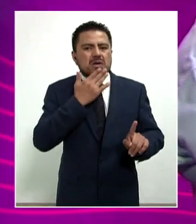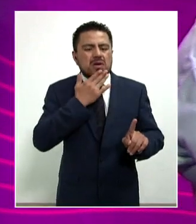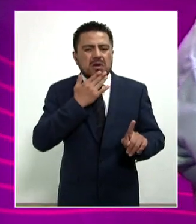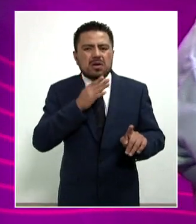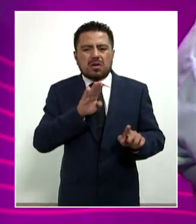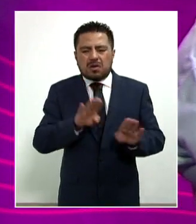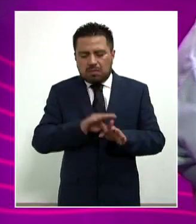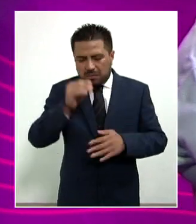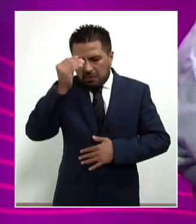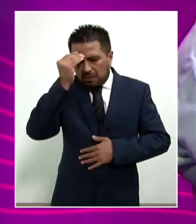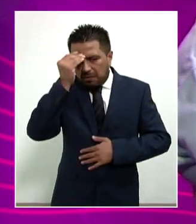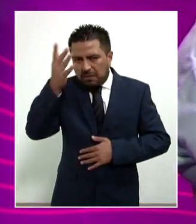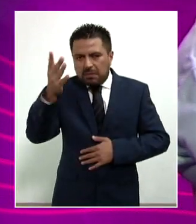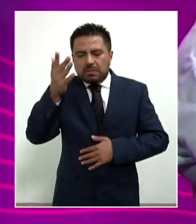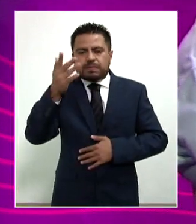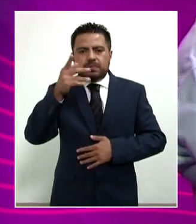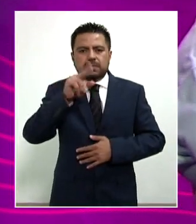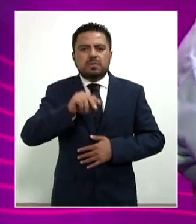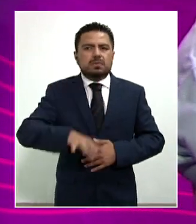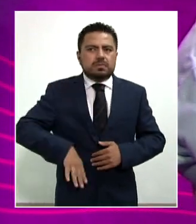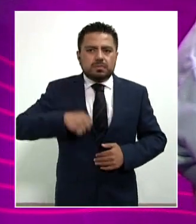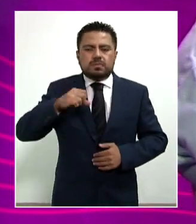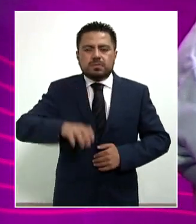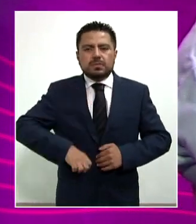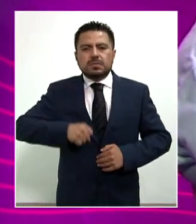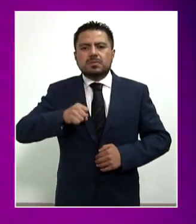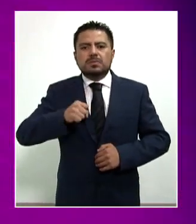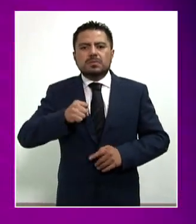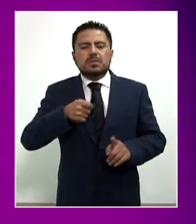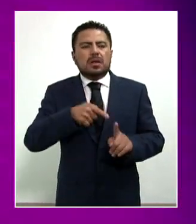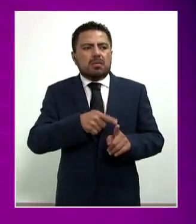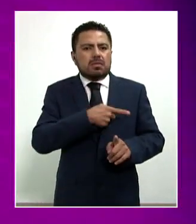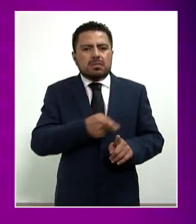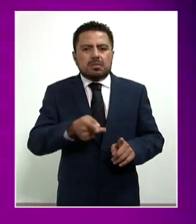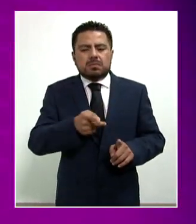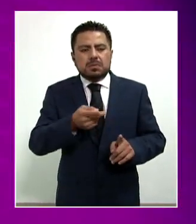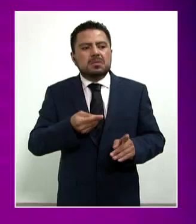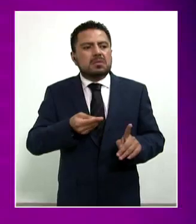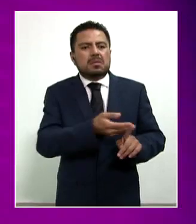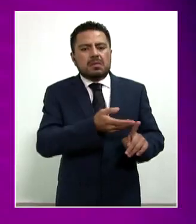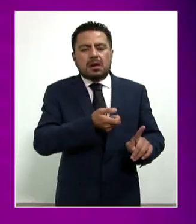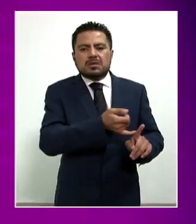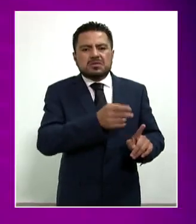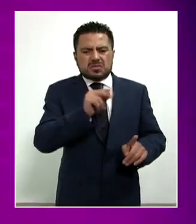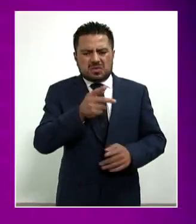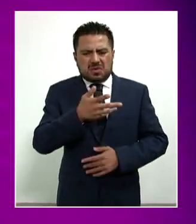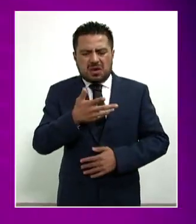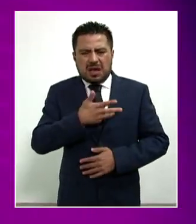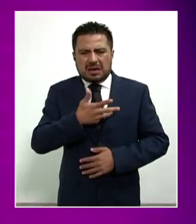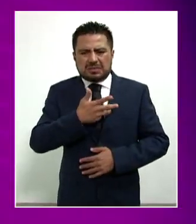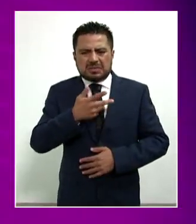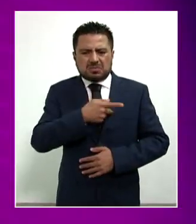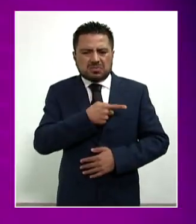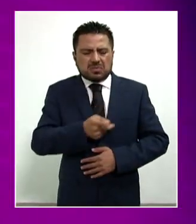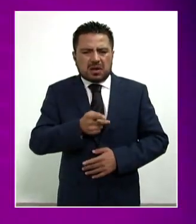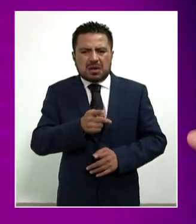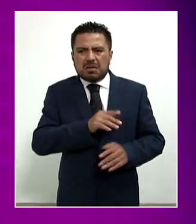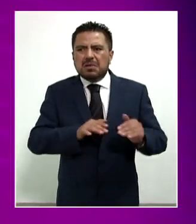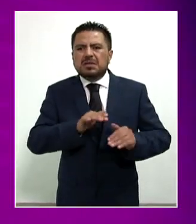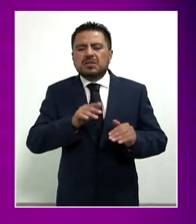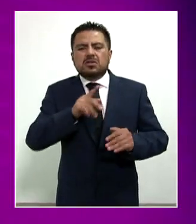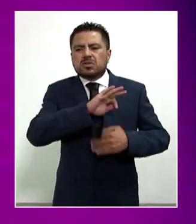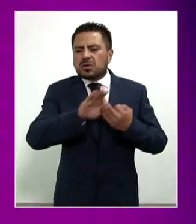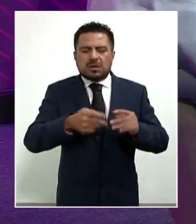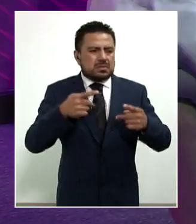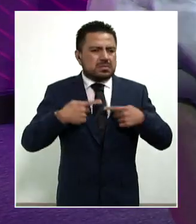promiscuo, flojo, que no se esfuerza, sino al pobre merecedor. Y no existe el pobre merecedor. Toda